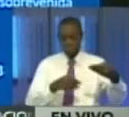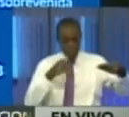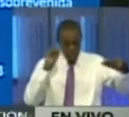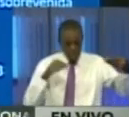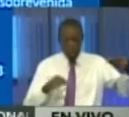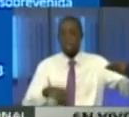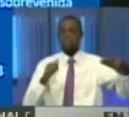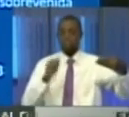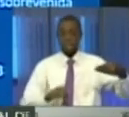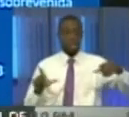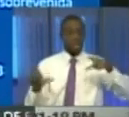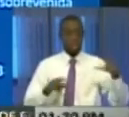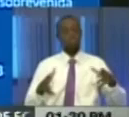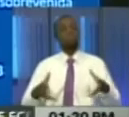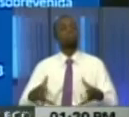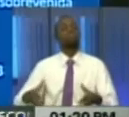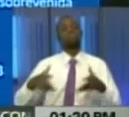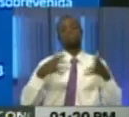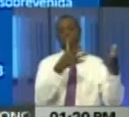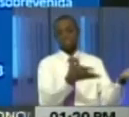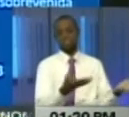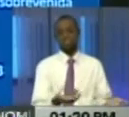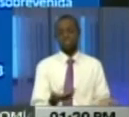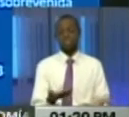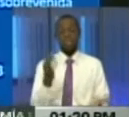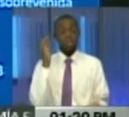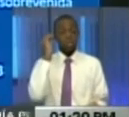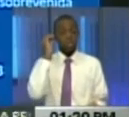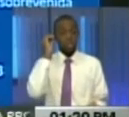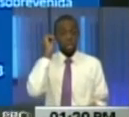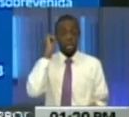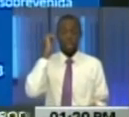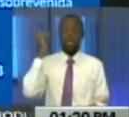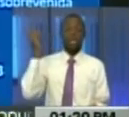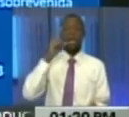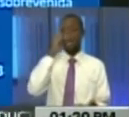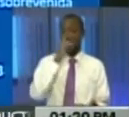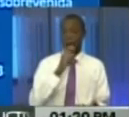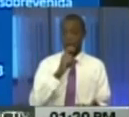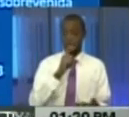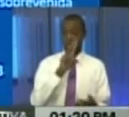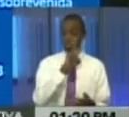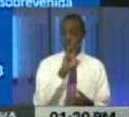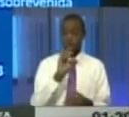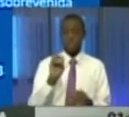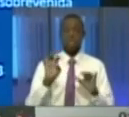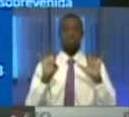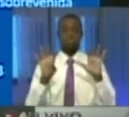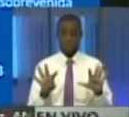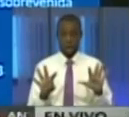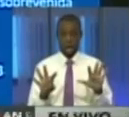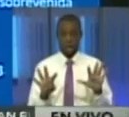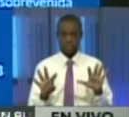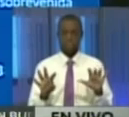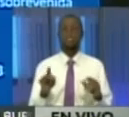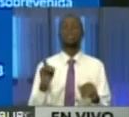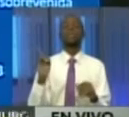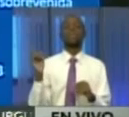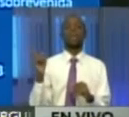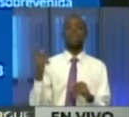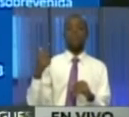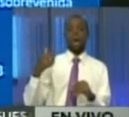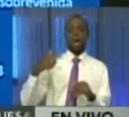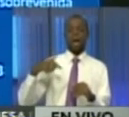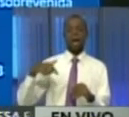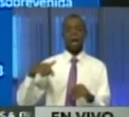pasó en el año 2009? Nosotros teníamos 2 meses y 23 días que veníamos de la elección regional